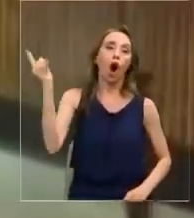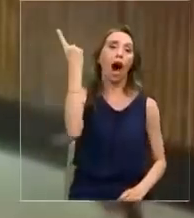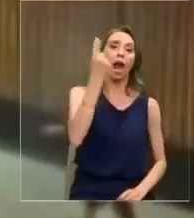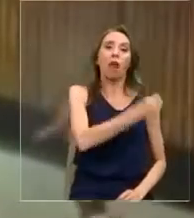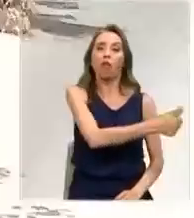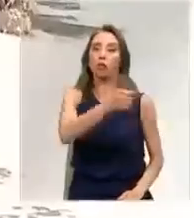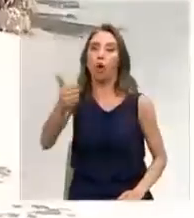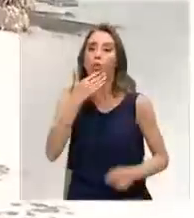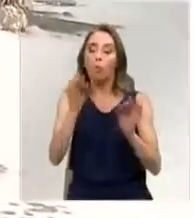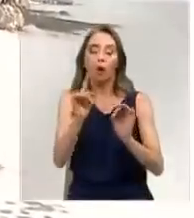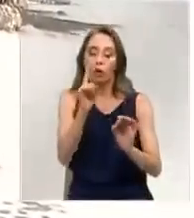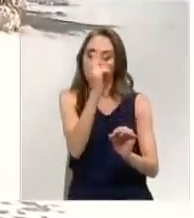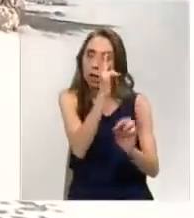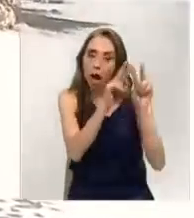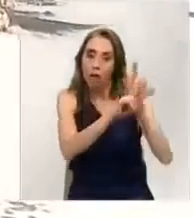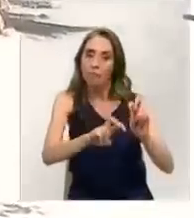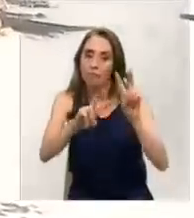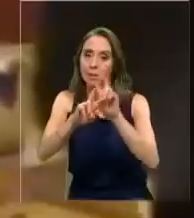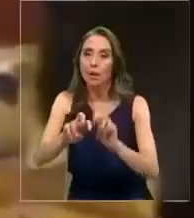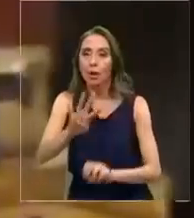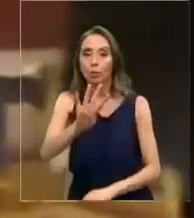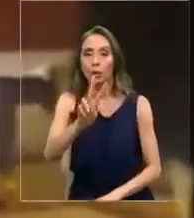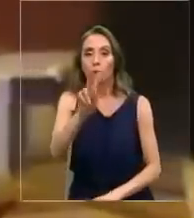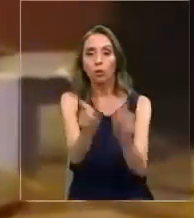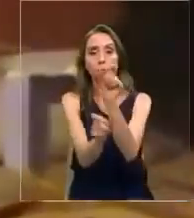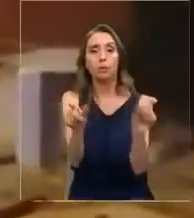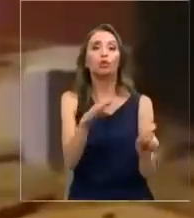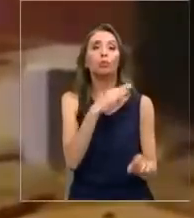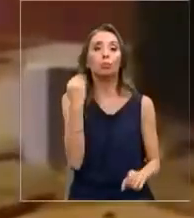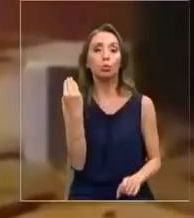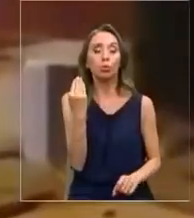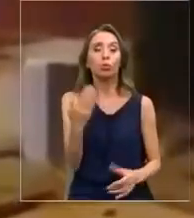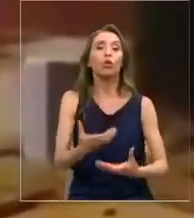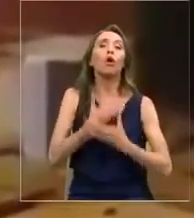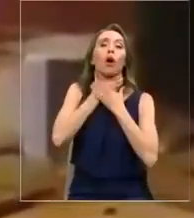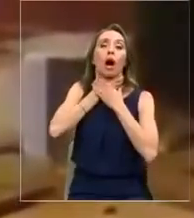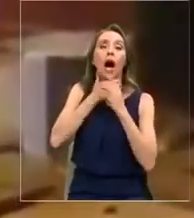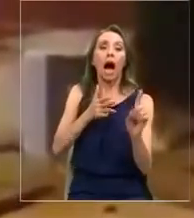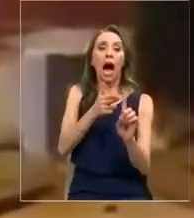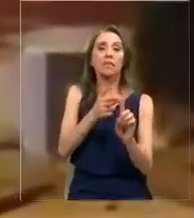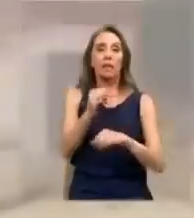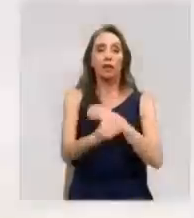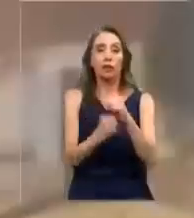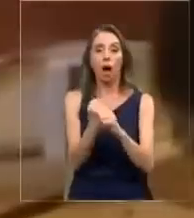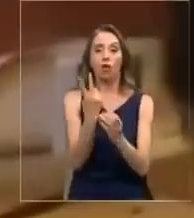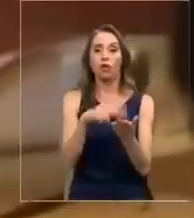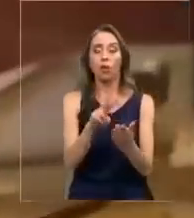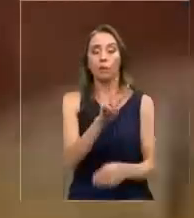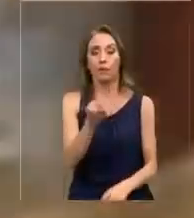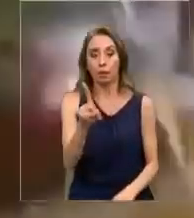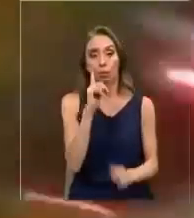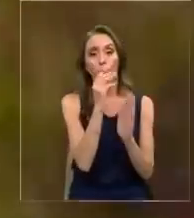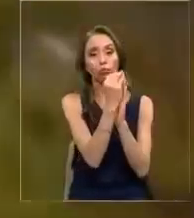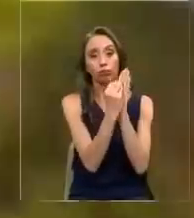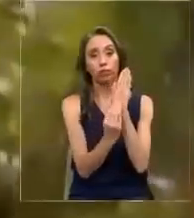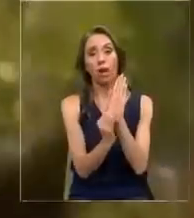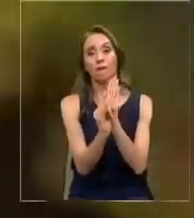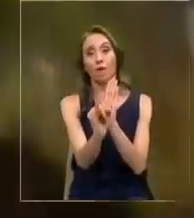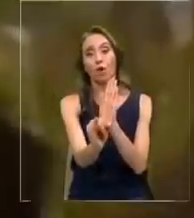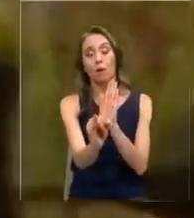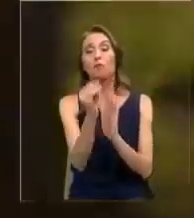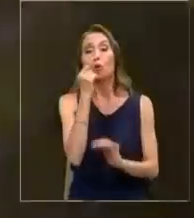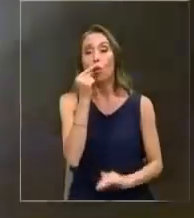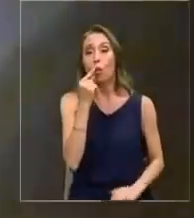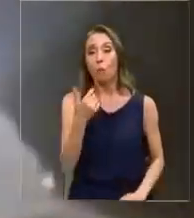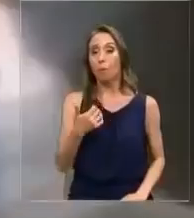generalizada. Y casos hay, 42 personas fallecidas en medio de asaltos durante el 2021 dan cuenta de ello.